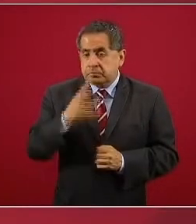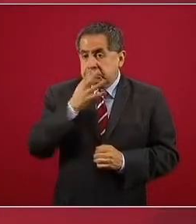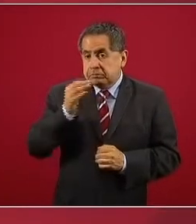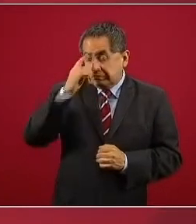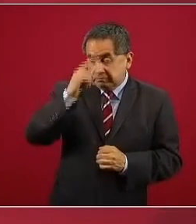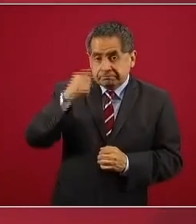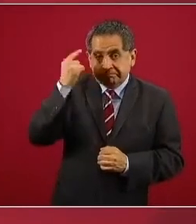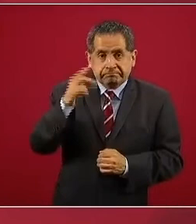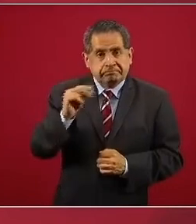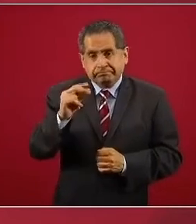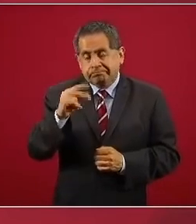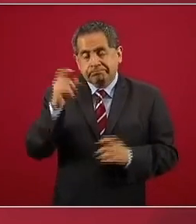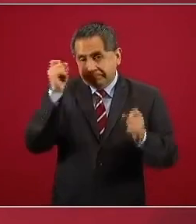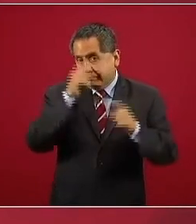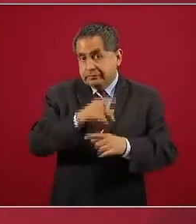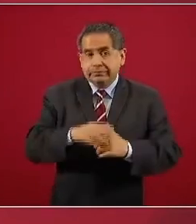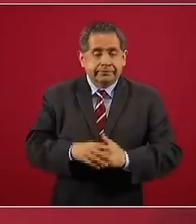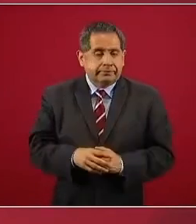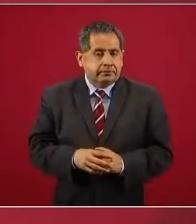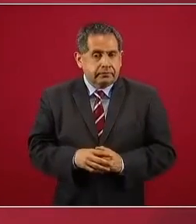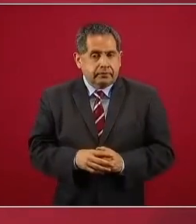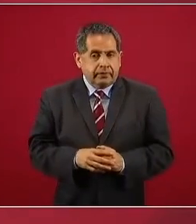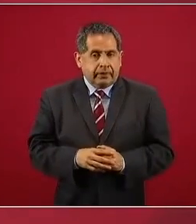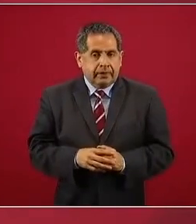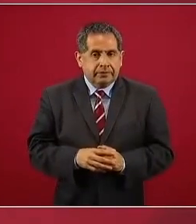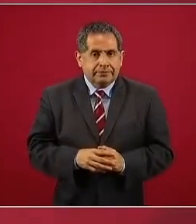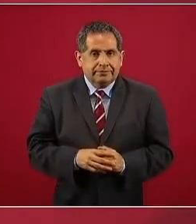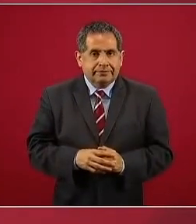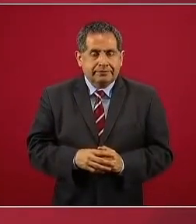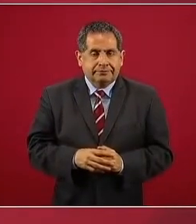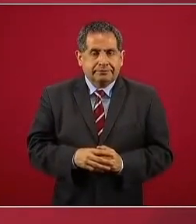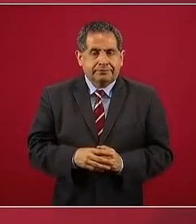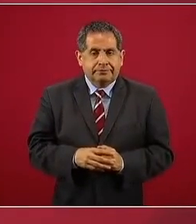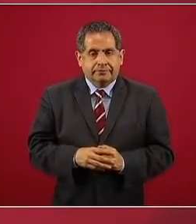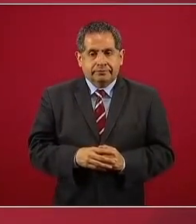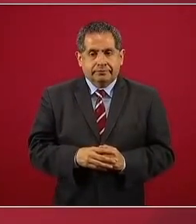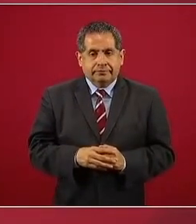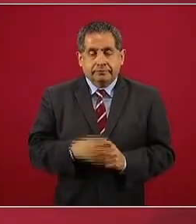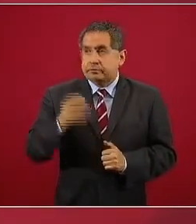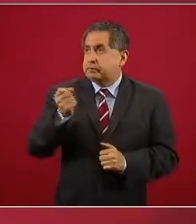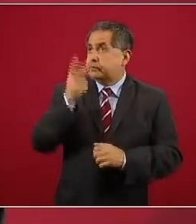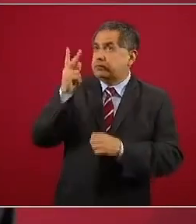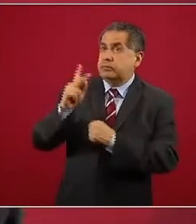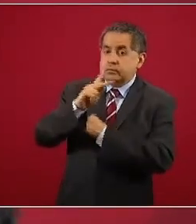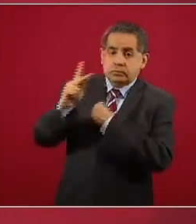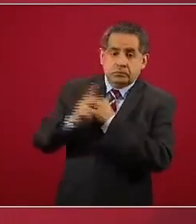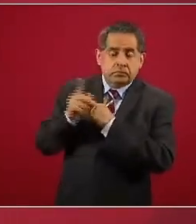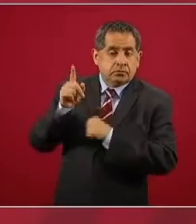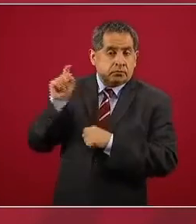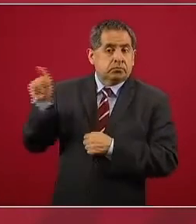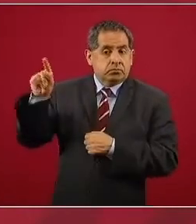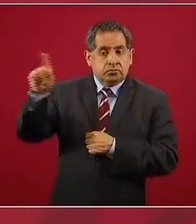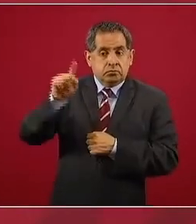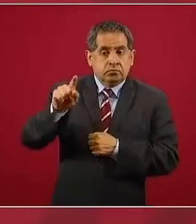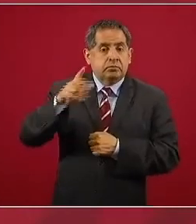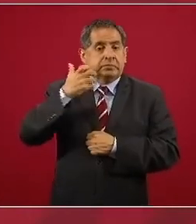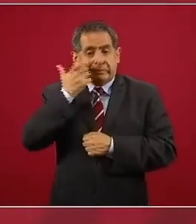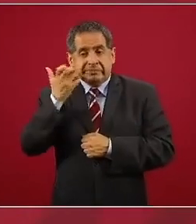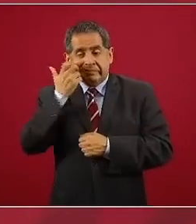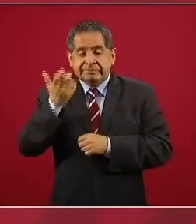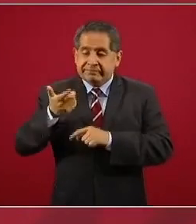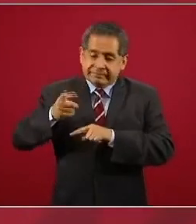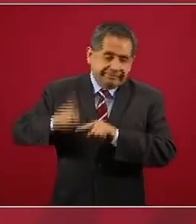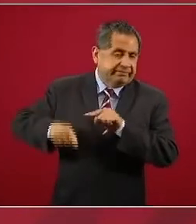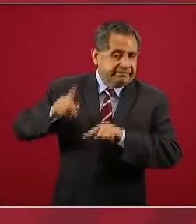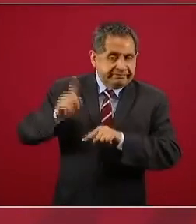sencillo. Hay países en que ya han intentado